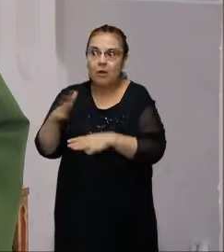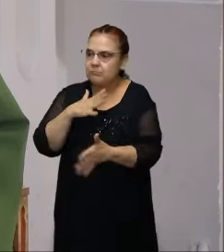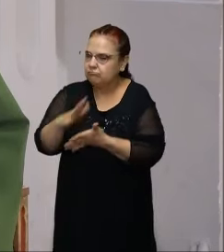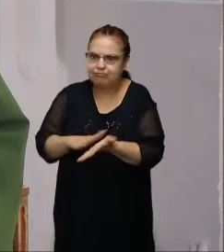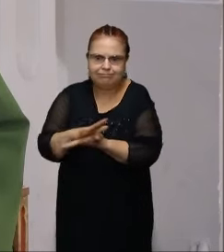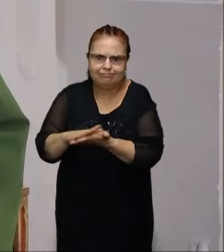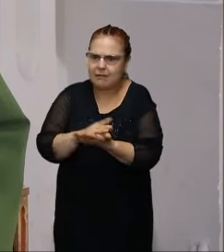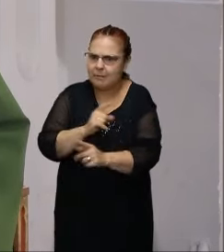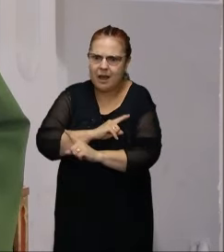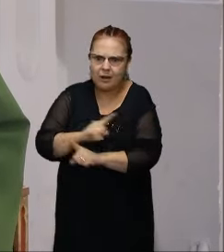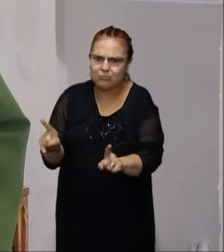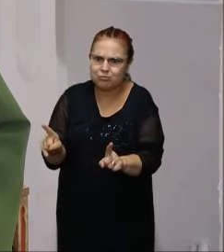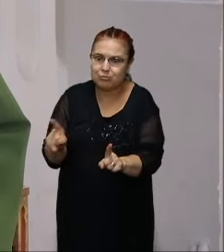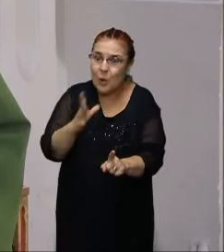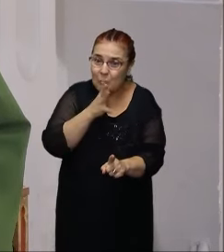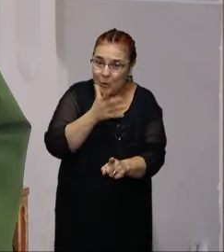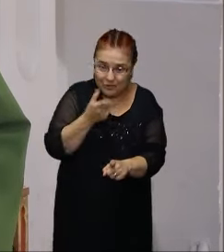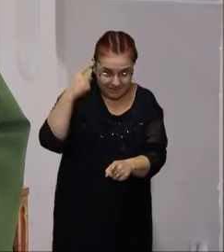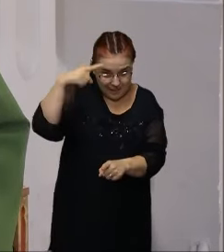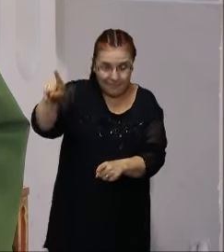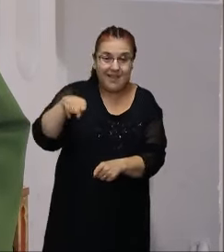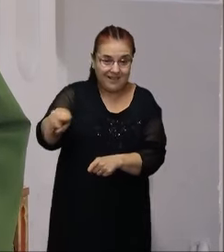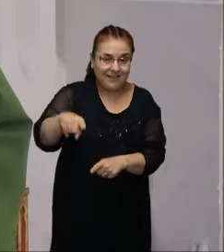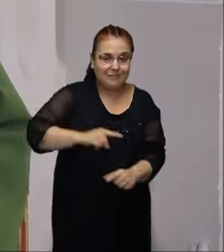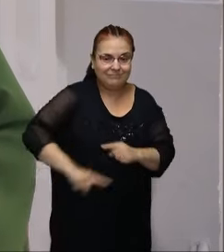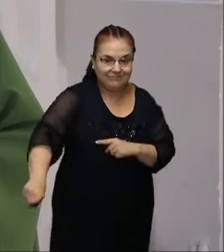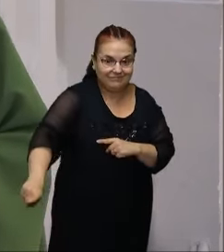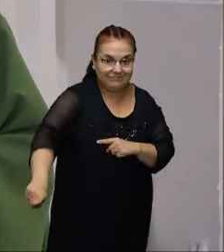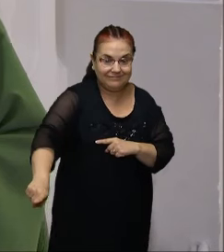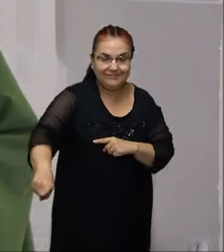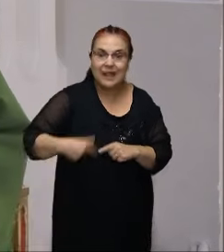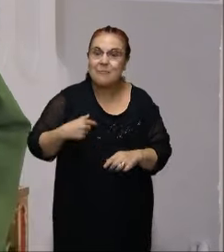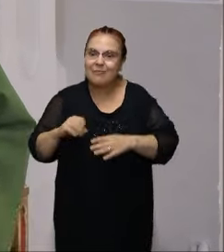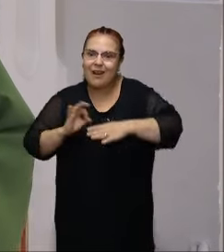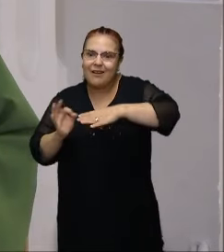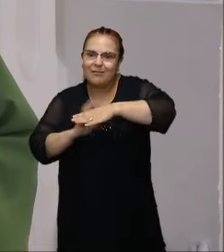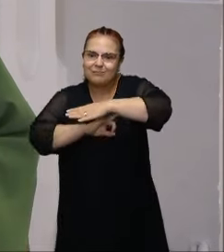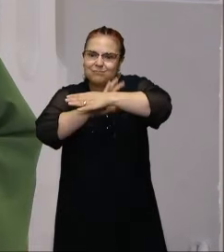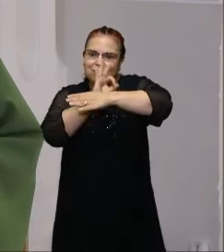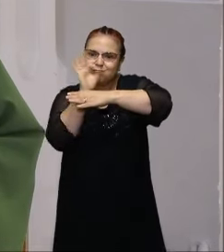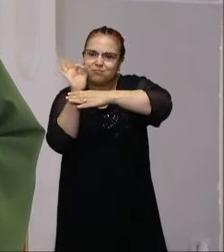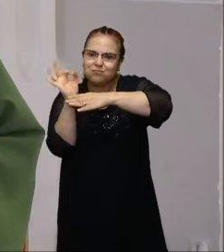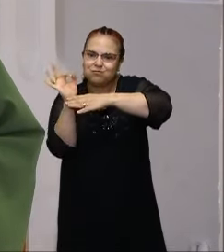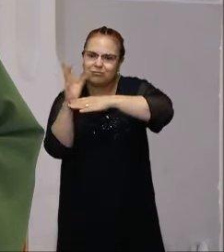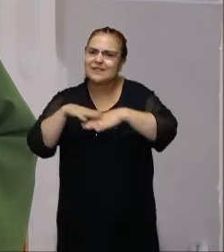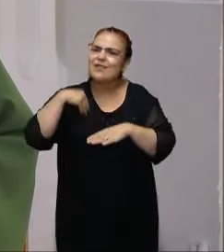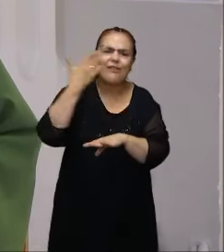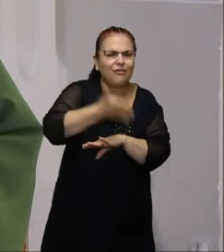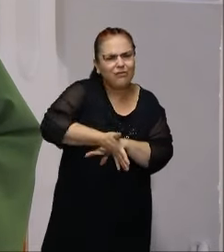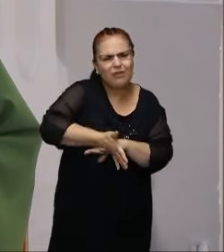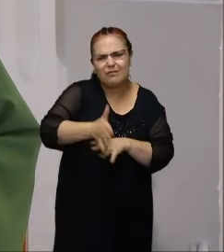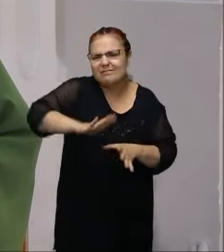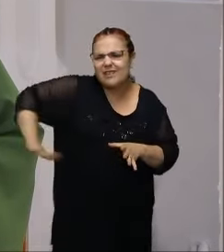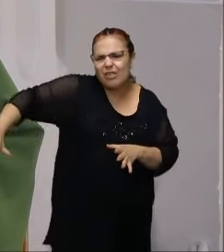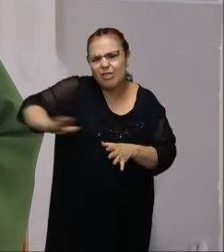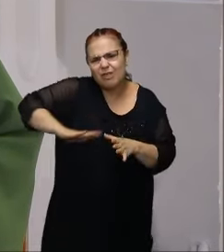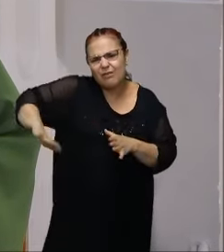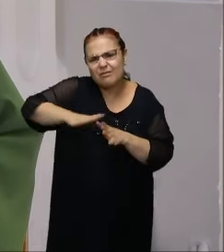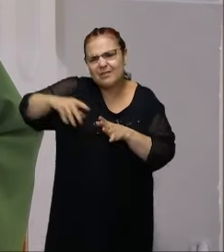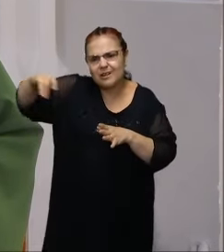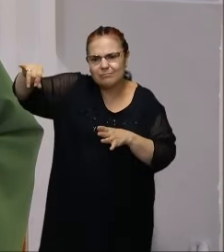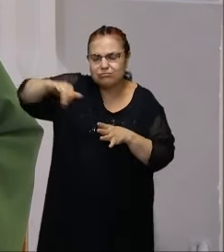hablar, porque sabían que él era el Mesías. Al hacerse de día salió y se fue a un lugar desierto. La gente lo